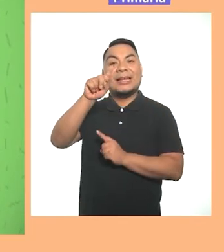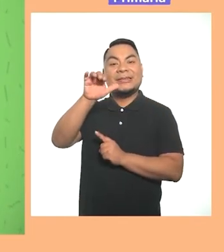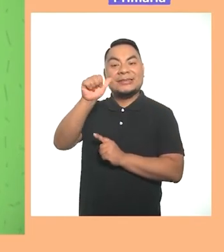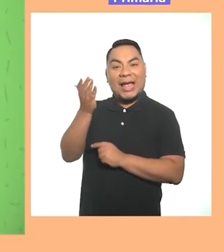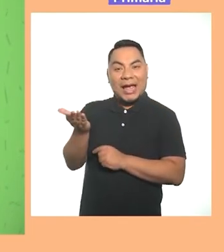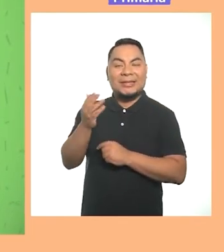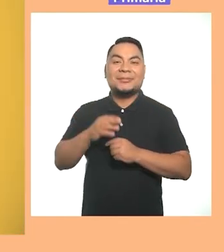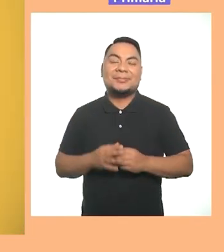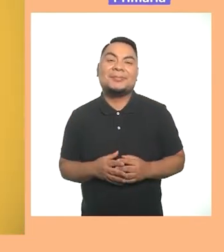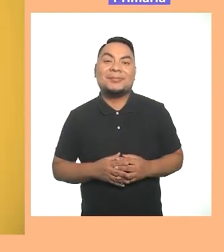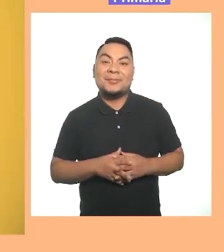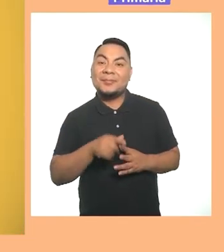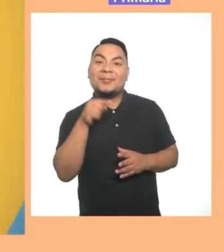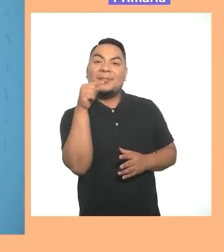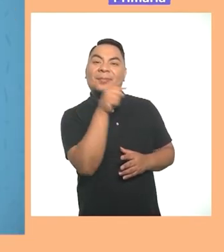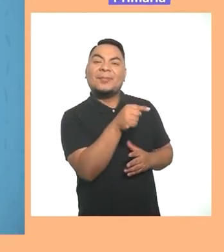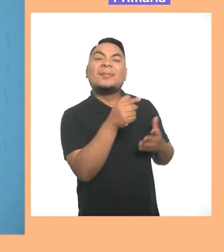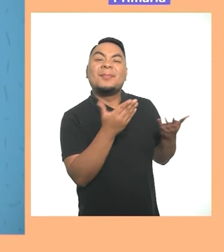Teresa.